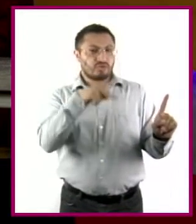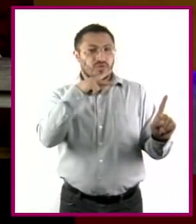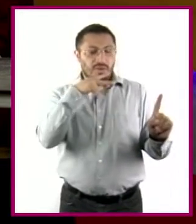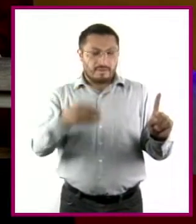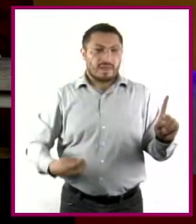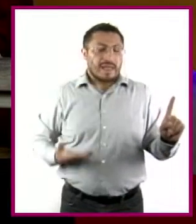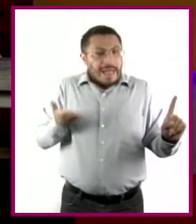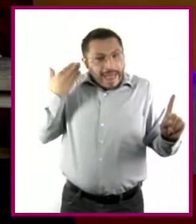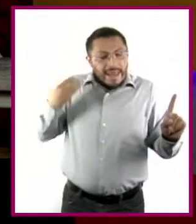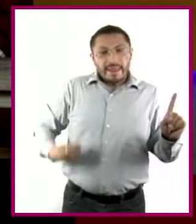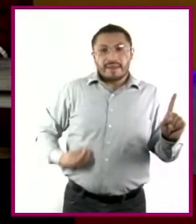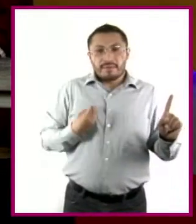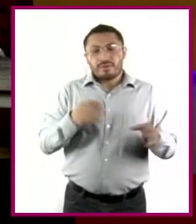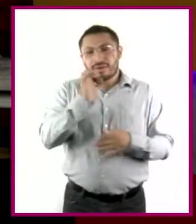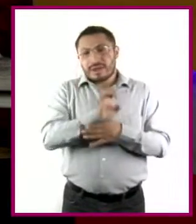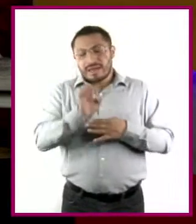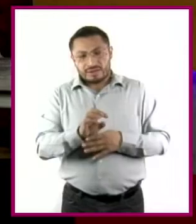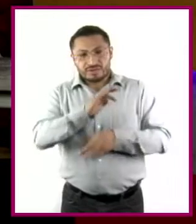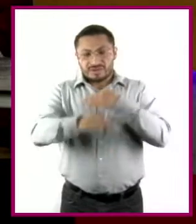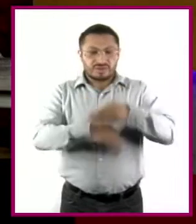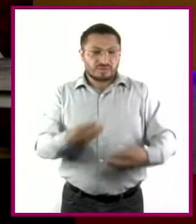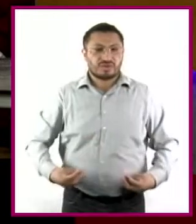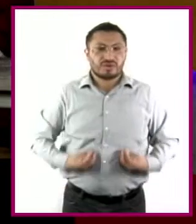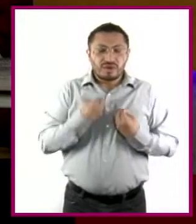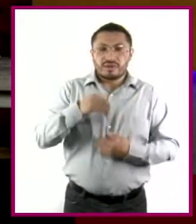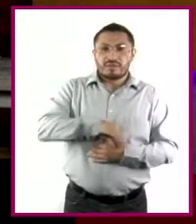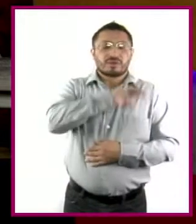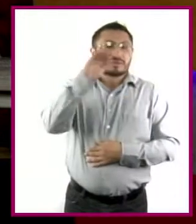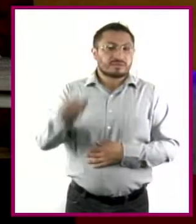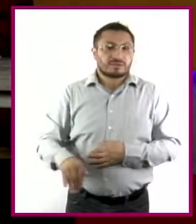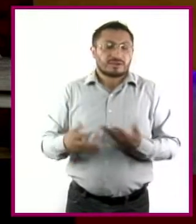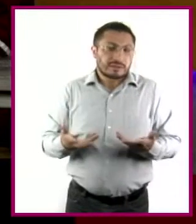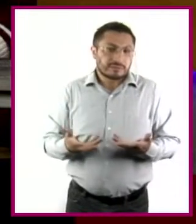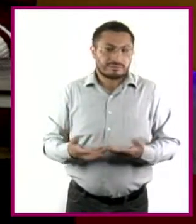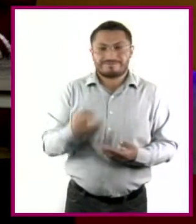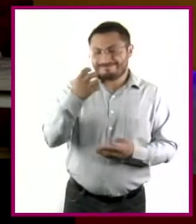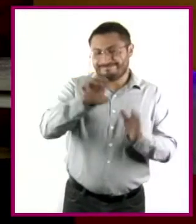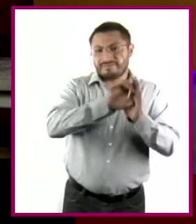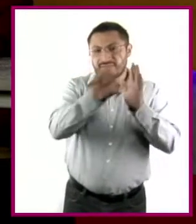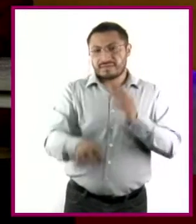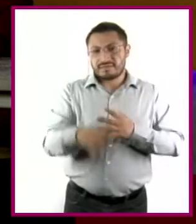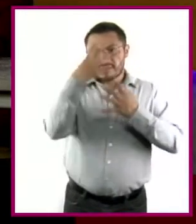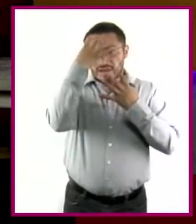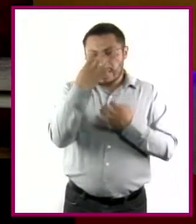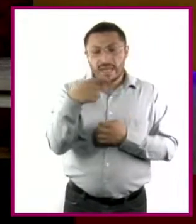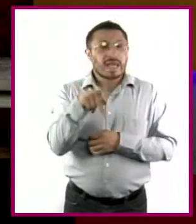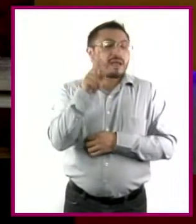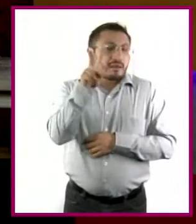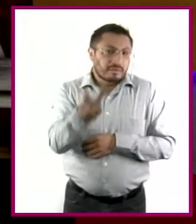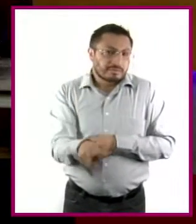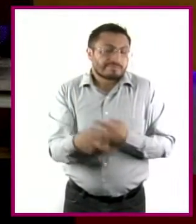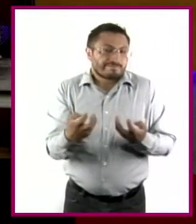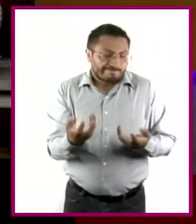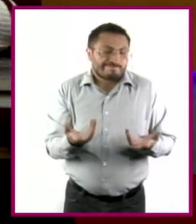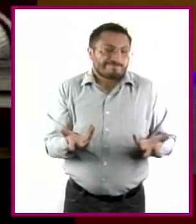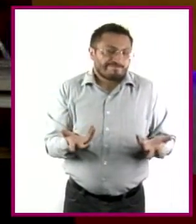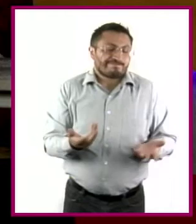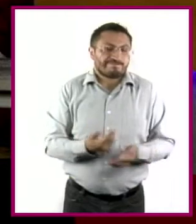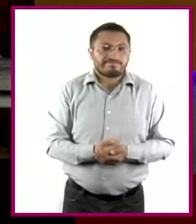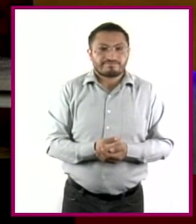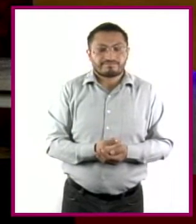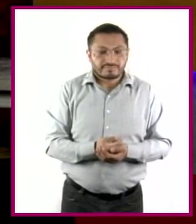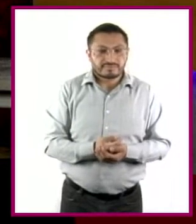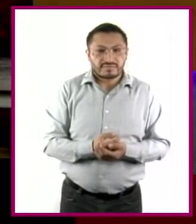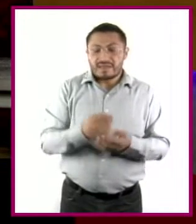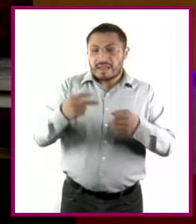vivo, por lo tanto, los seres vivos mueren. Es un ejemplo un poco triste, pero es cierto. Irrealista. Correcto.